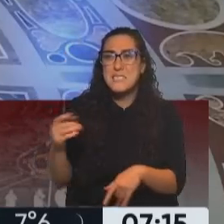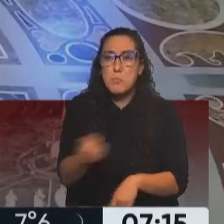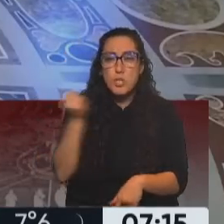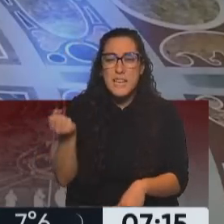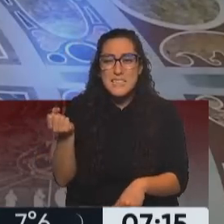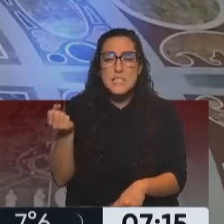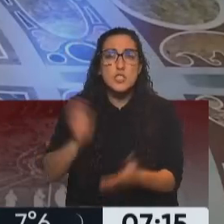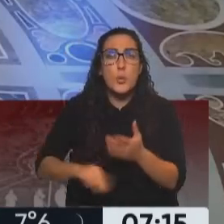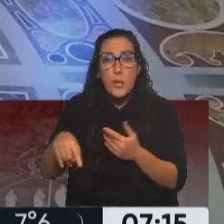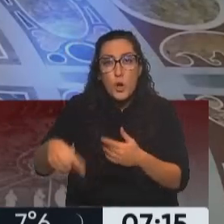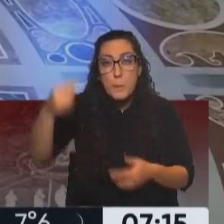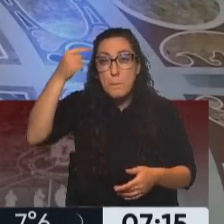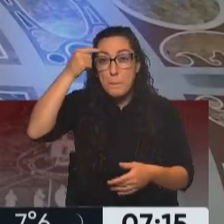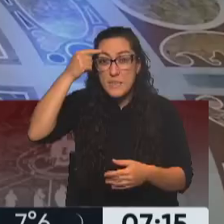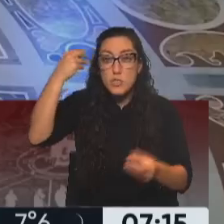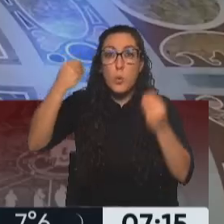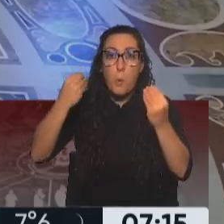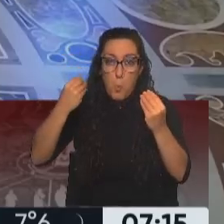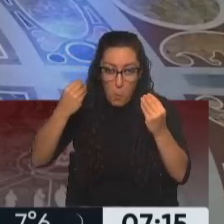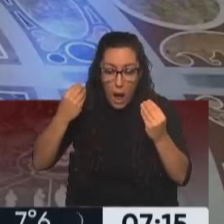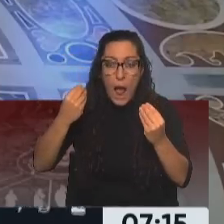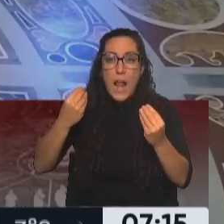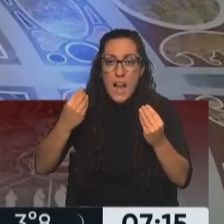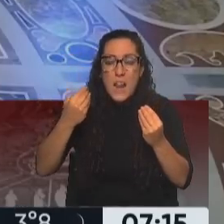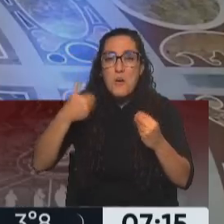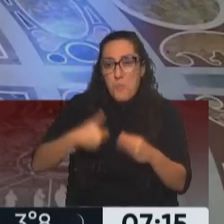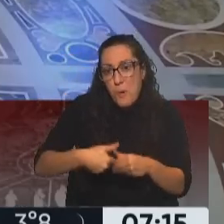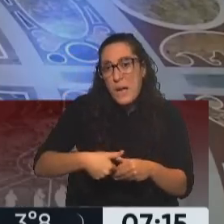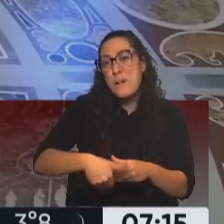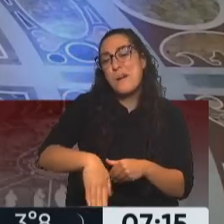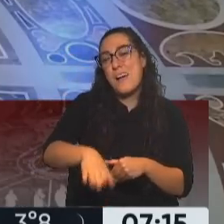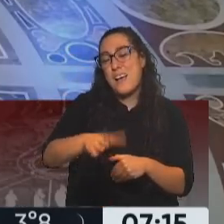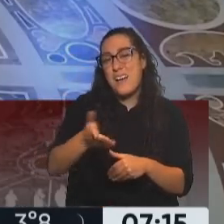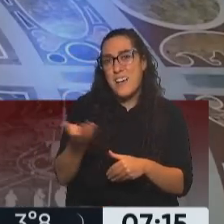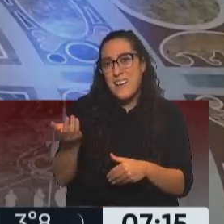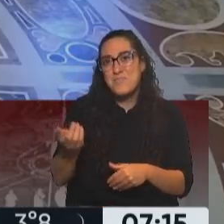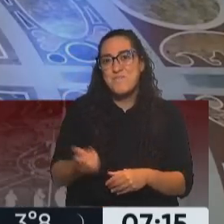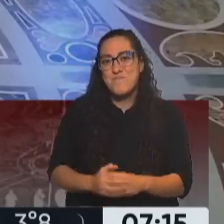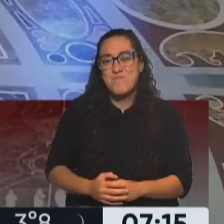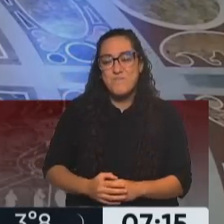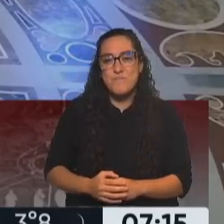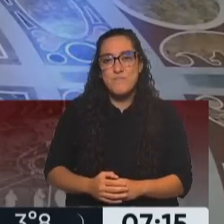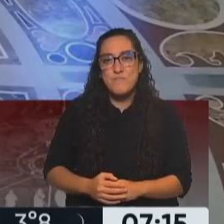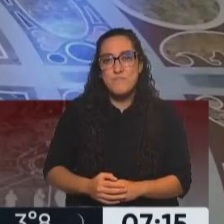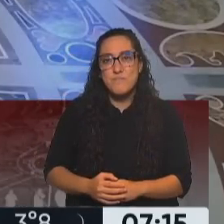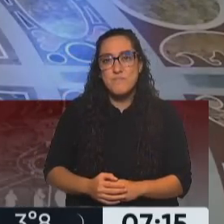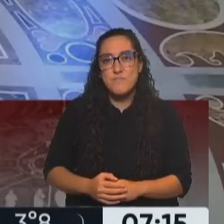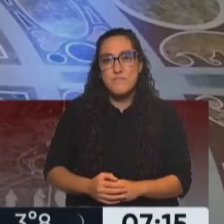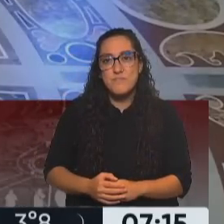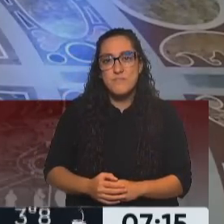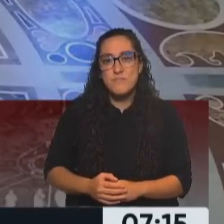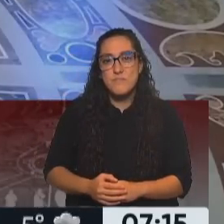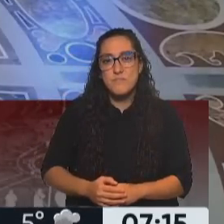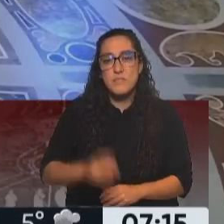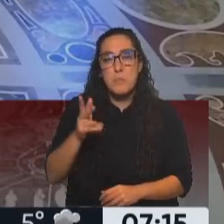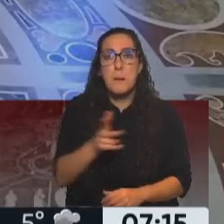de hoy va a ser el cortejo que se va a desarrollar con el Papa, obviamente, en